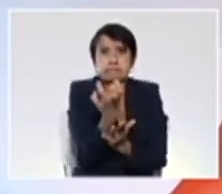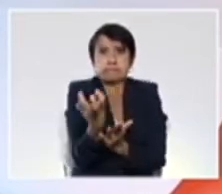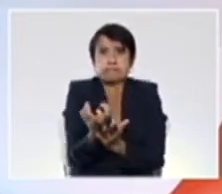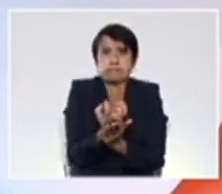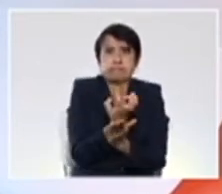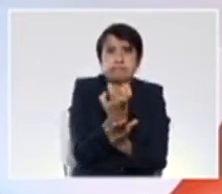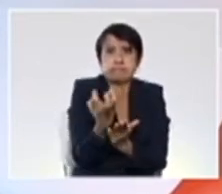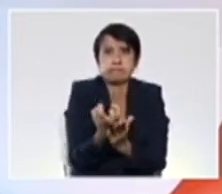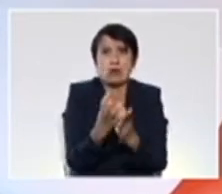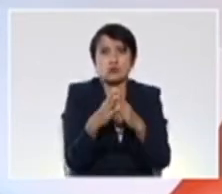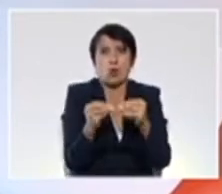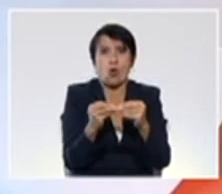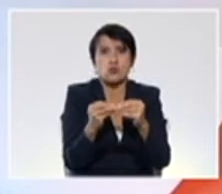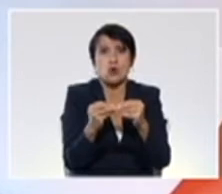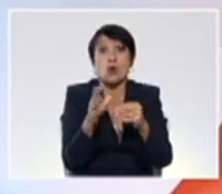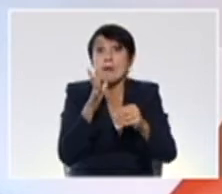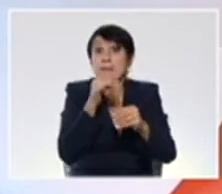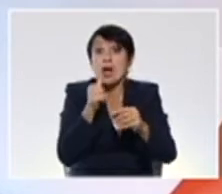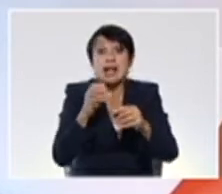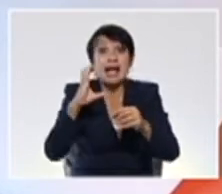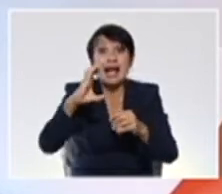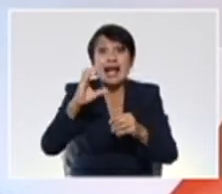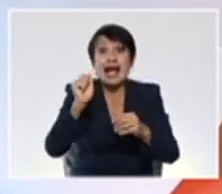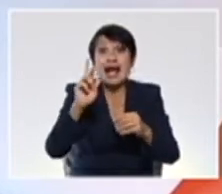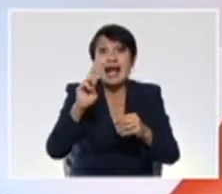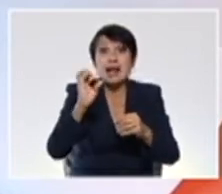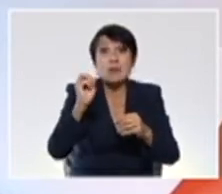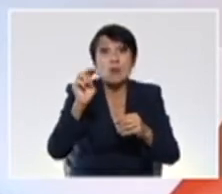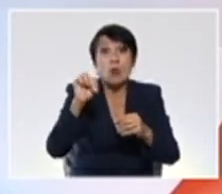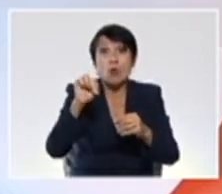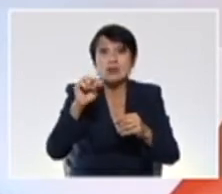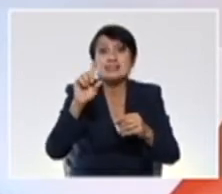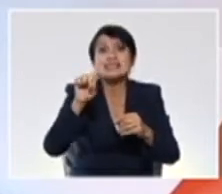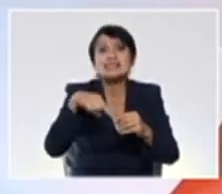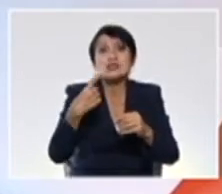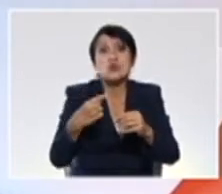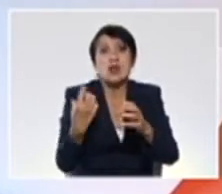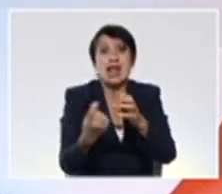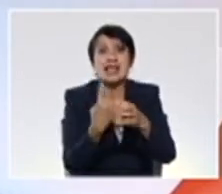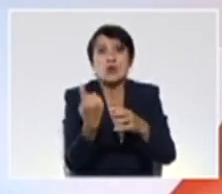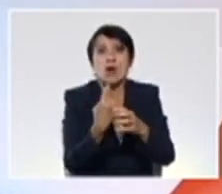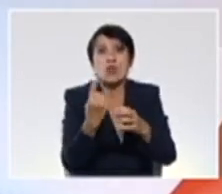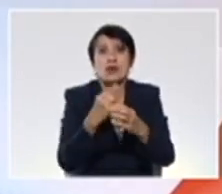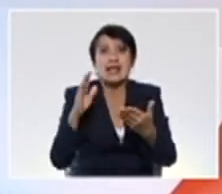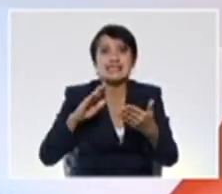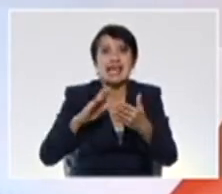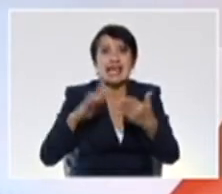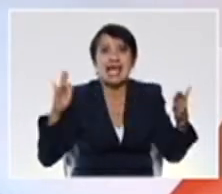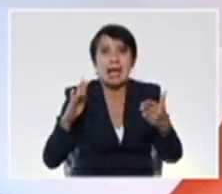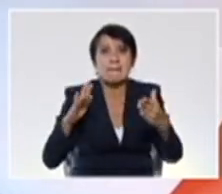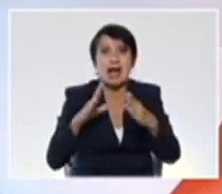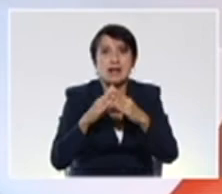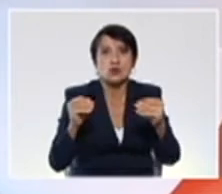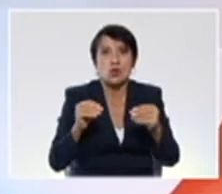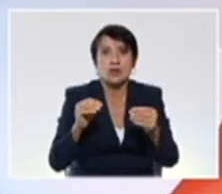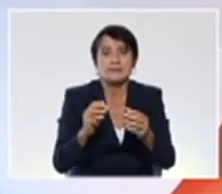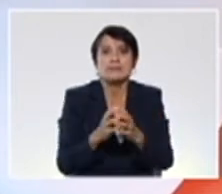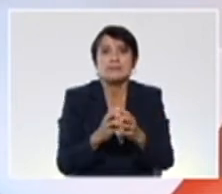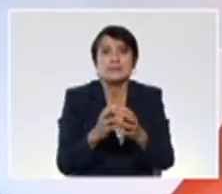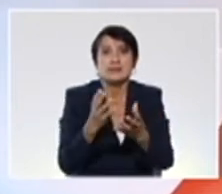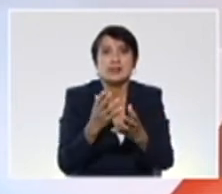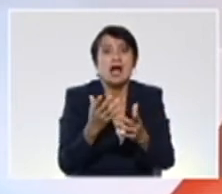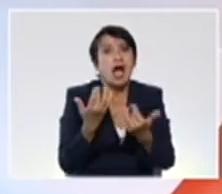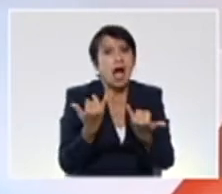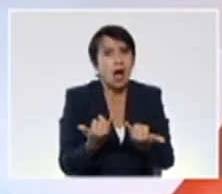y no es entonces el carbón lo que se está quemando, sino que se te está quemando la licuadora, ¿sí? Rey, espectacular lo que me